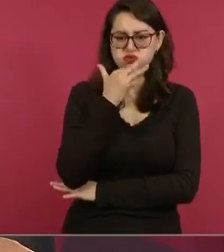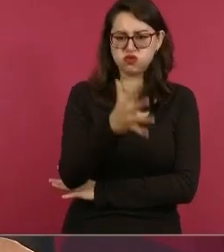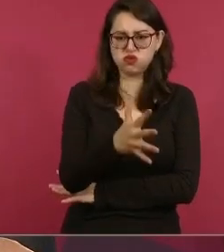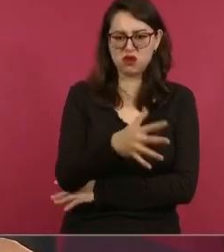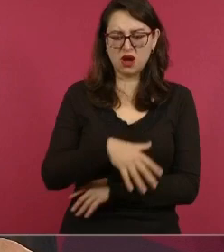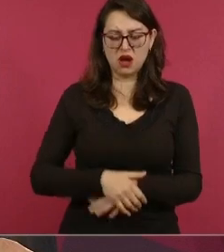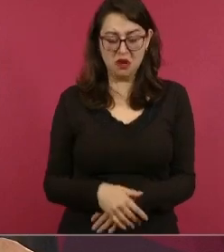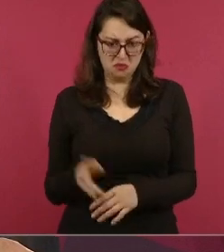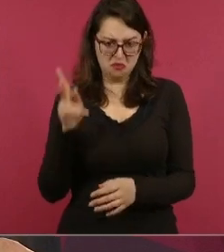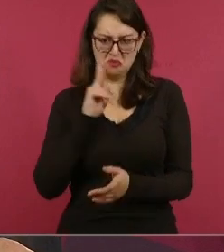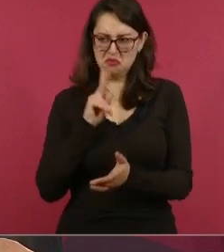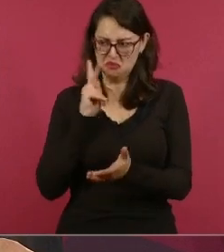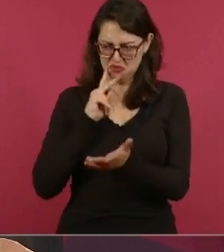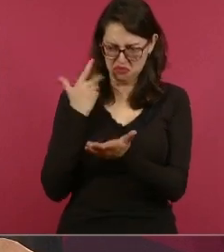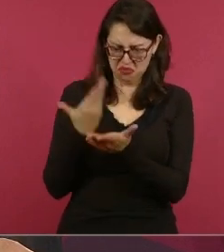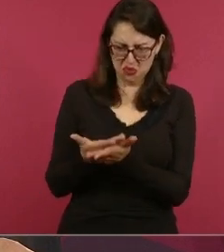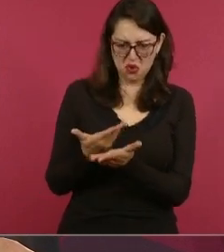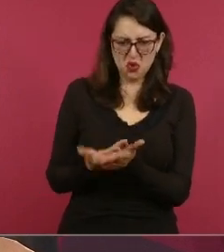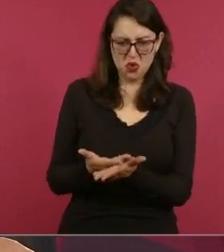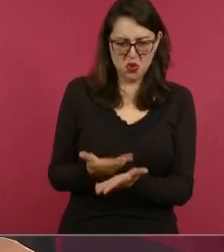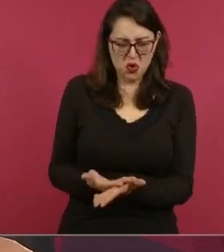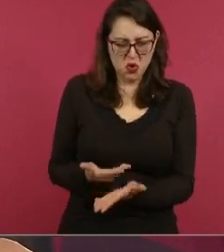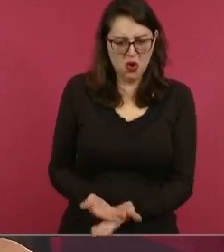Y lo puedo probar, ¿eh?